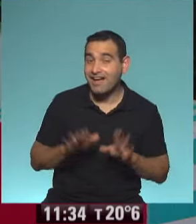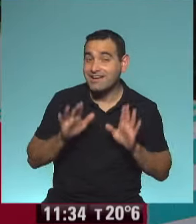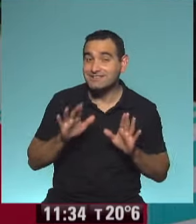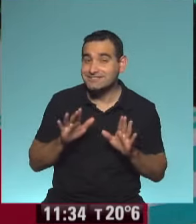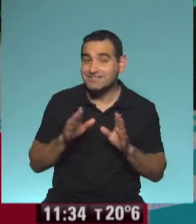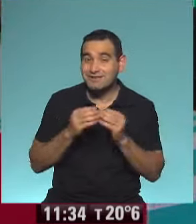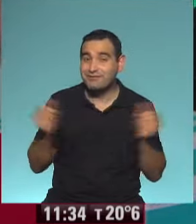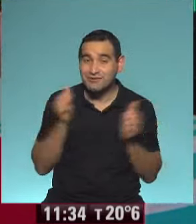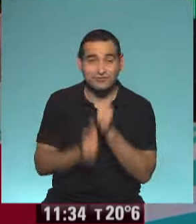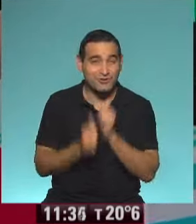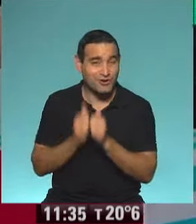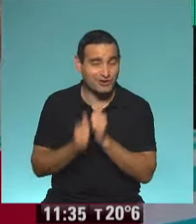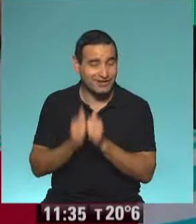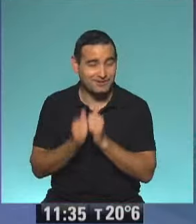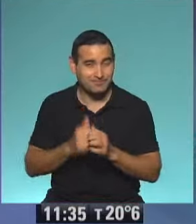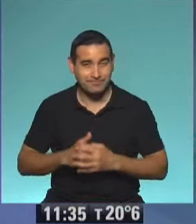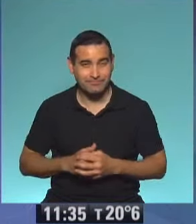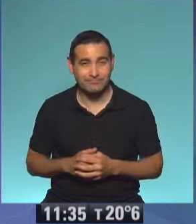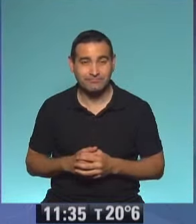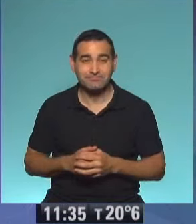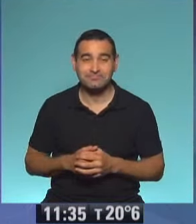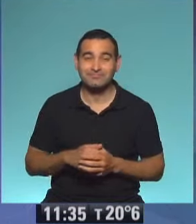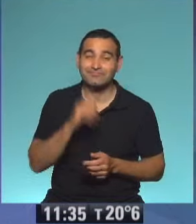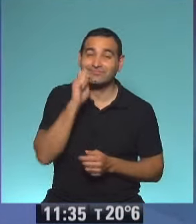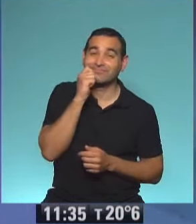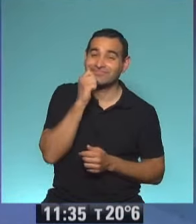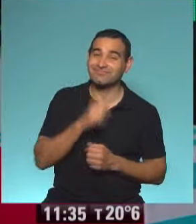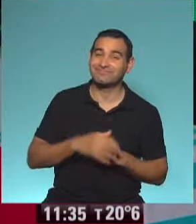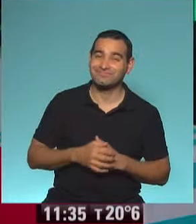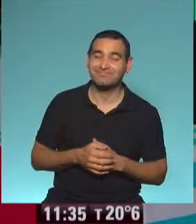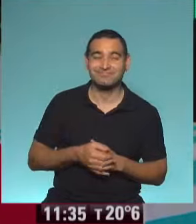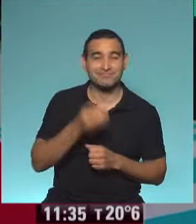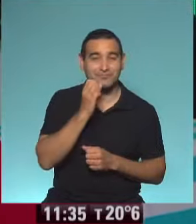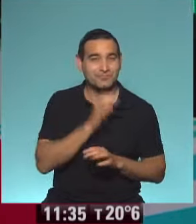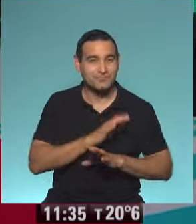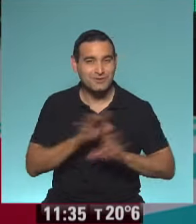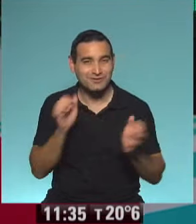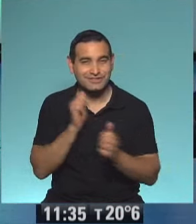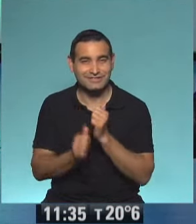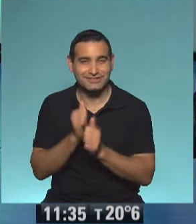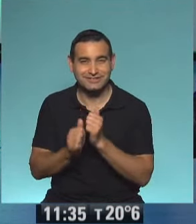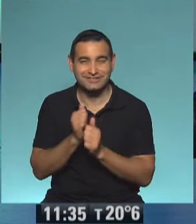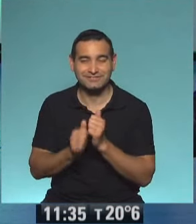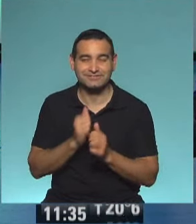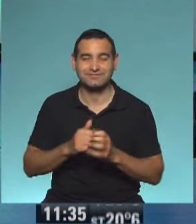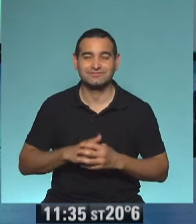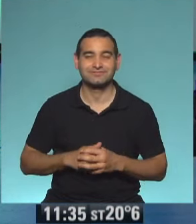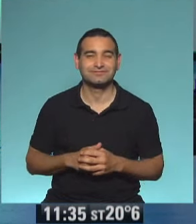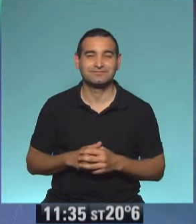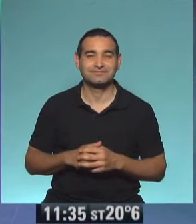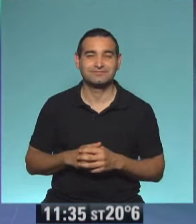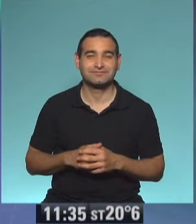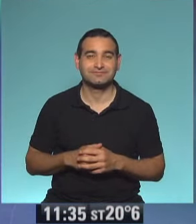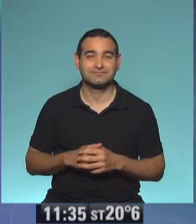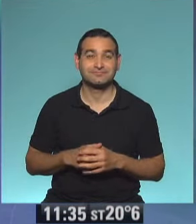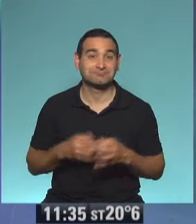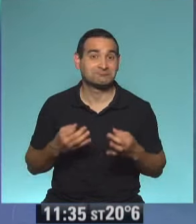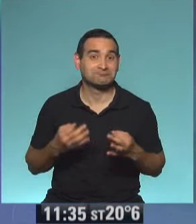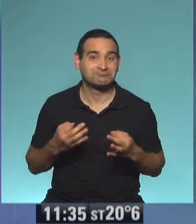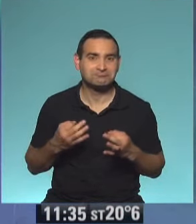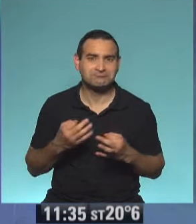termina esta historia de amor. Qué lindo, qué hermosa historia. ¡Qué bien! Estuvimos ahí